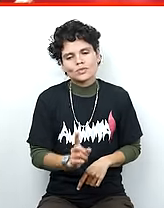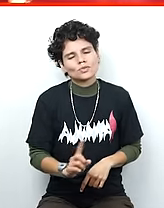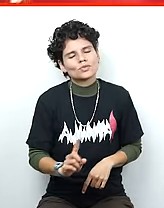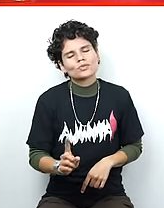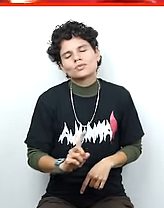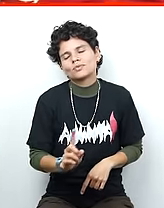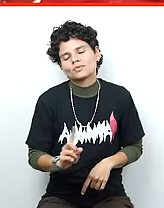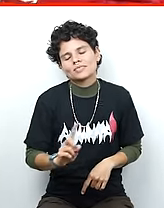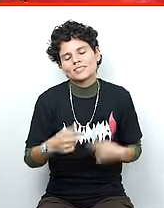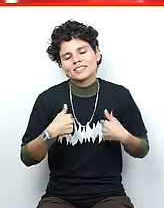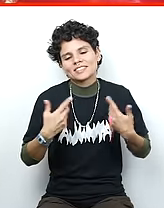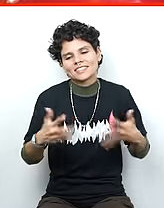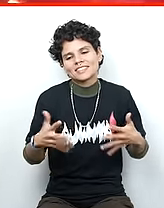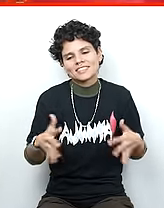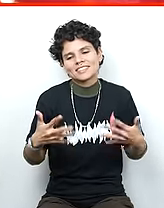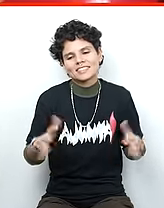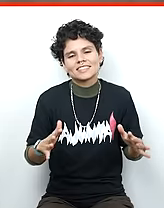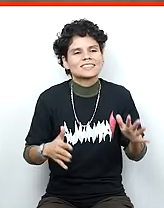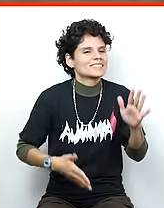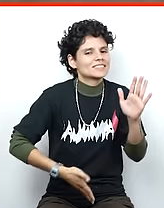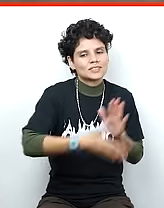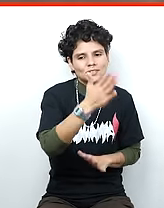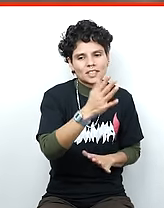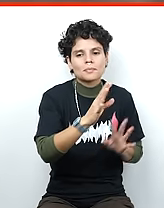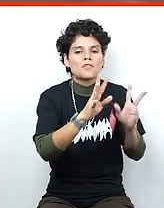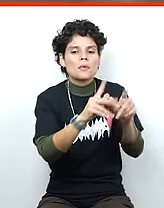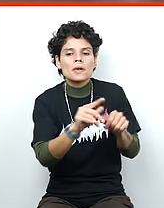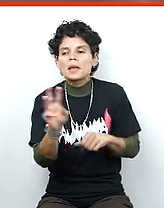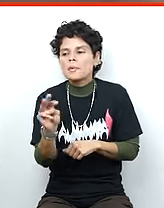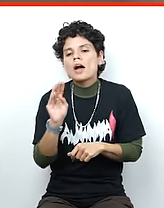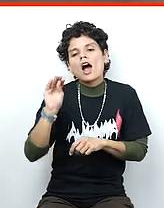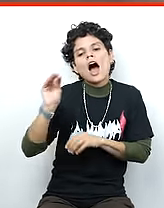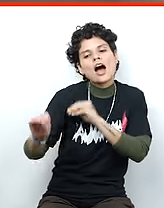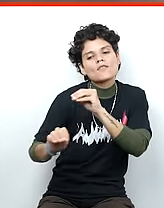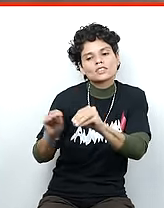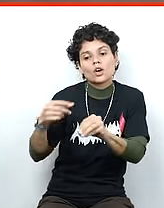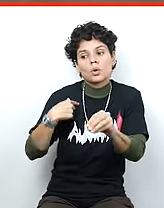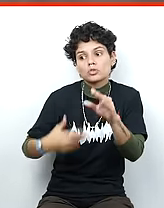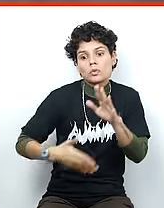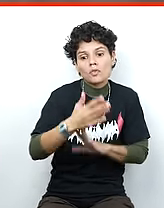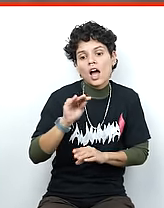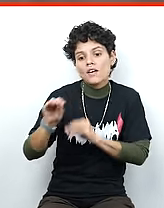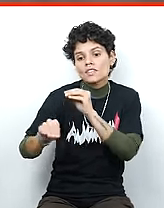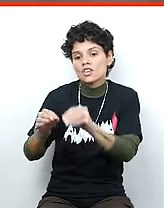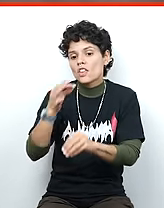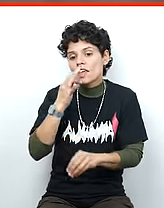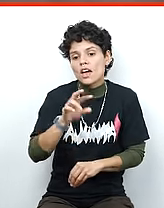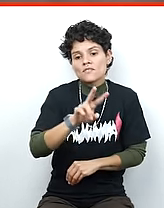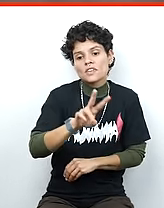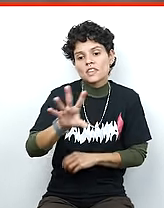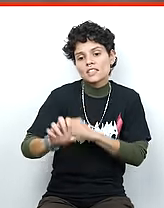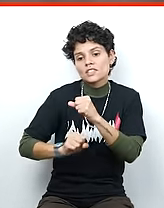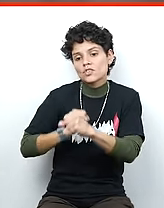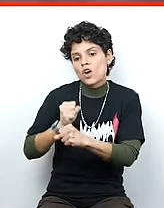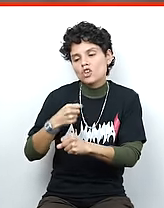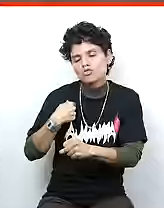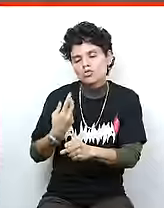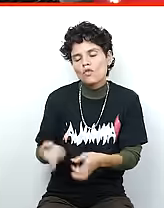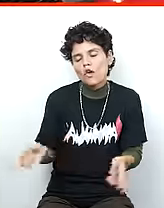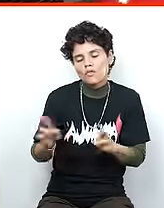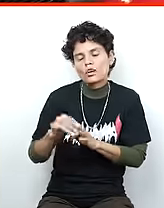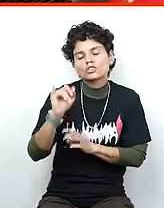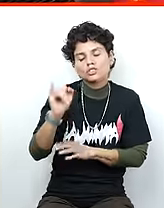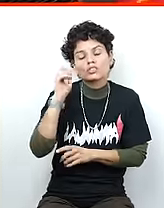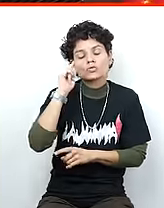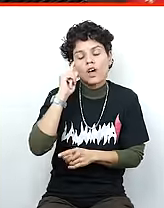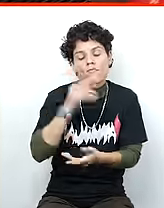había ido al país, yo le prometí a mi familia, a mi mamá, que... La gua loca que yo le dije, que cuando me estaba yendo, le dije a los 25 voy a volver y voy a volver millonario.